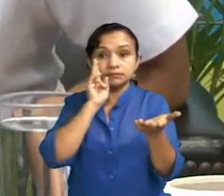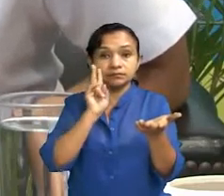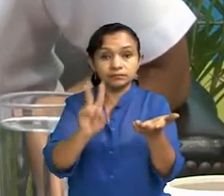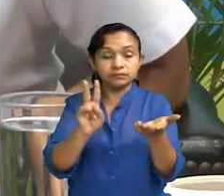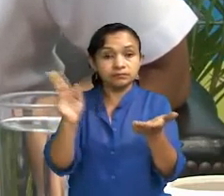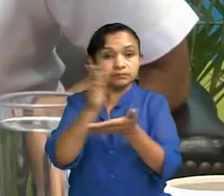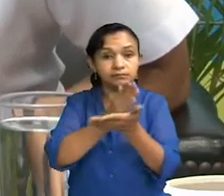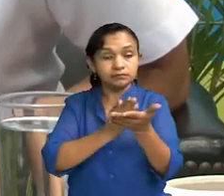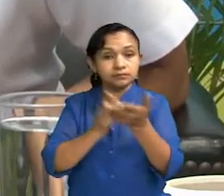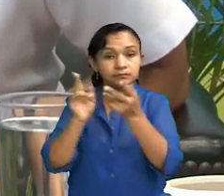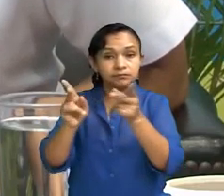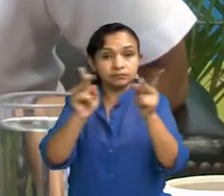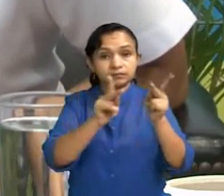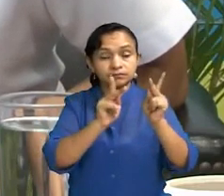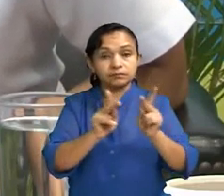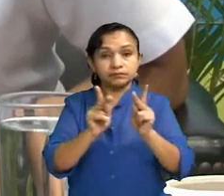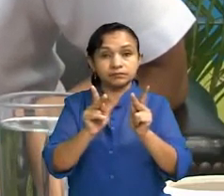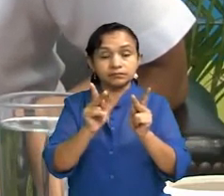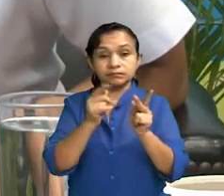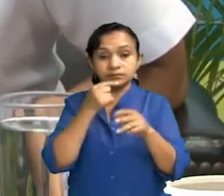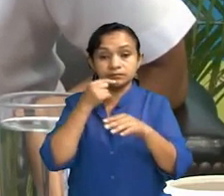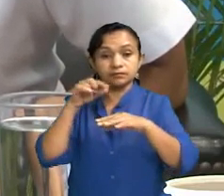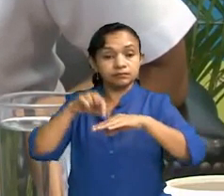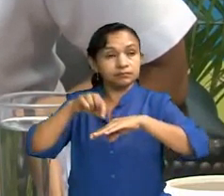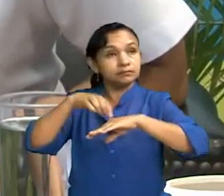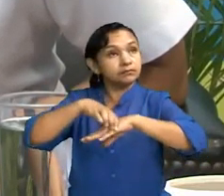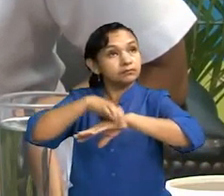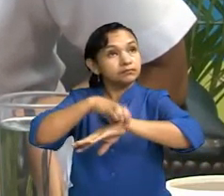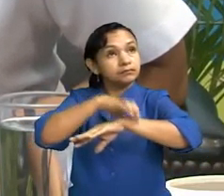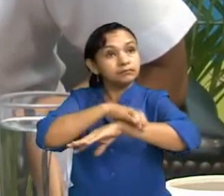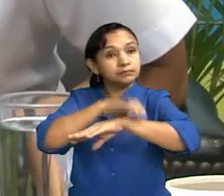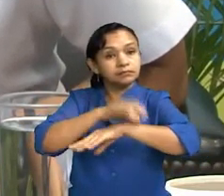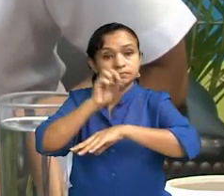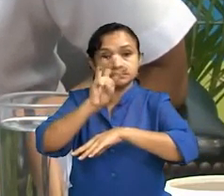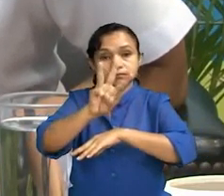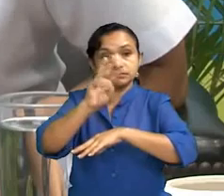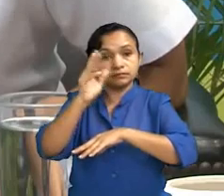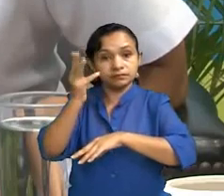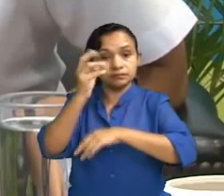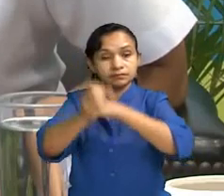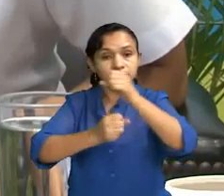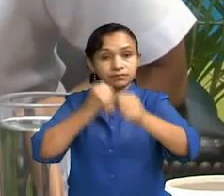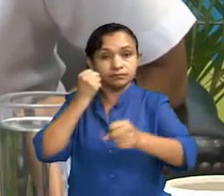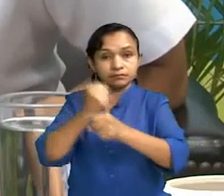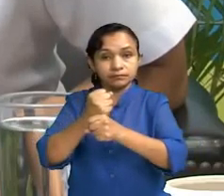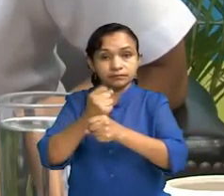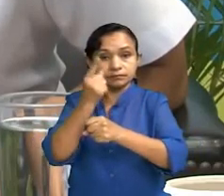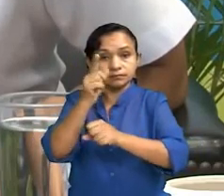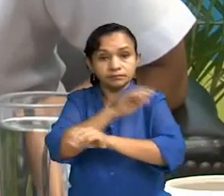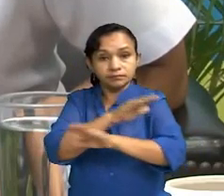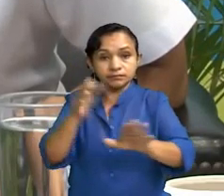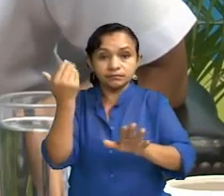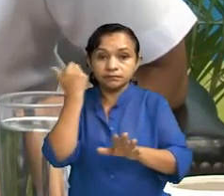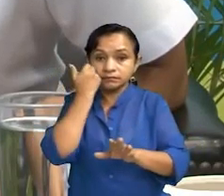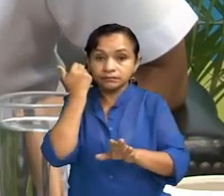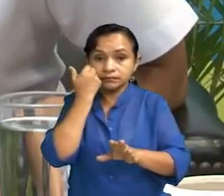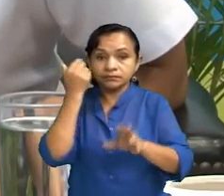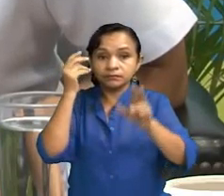algunos casos, como la compañera Rosario Murillo decía, que hace 38 años se presentó el último caso de